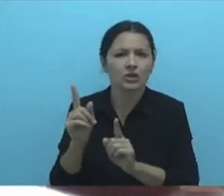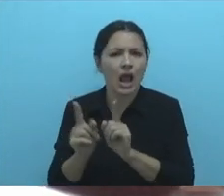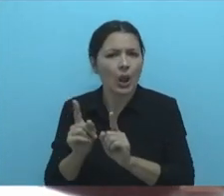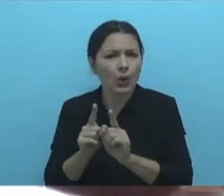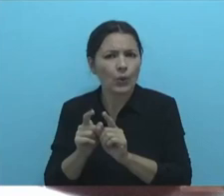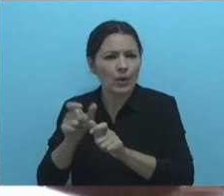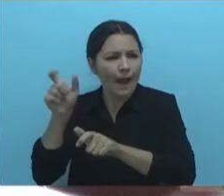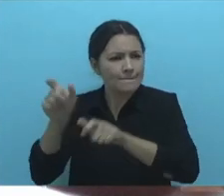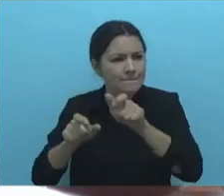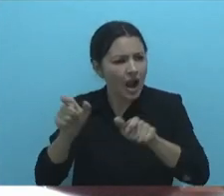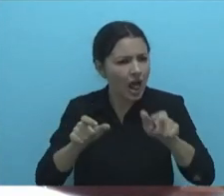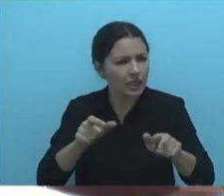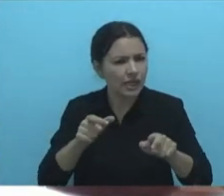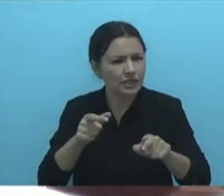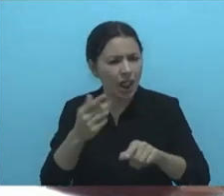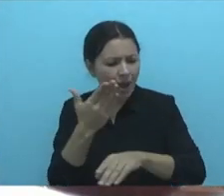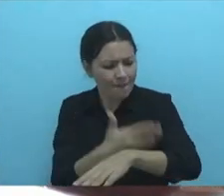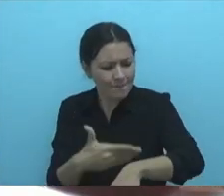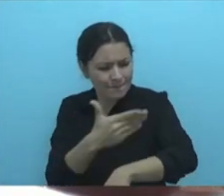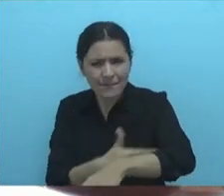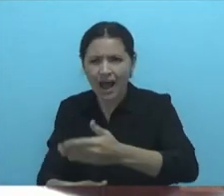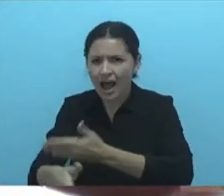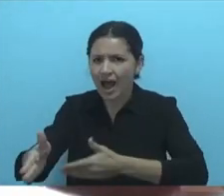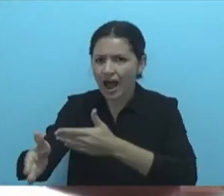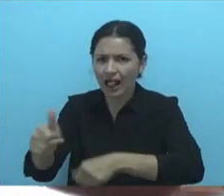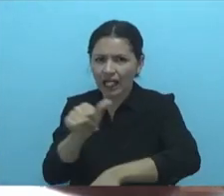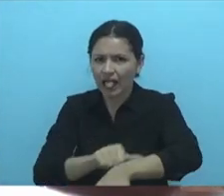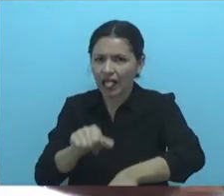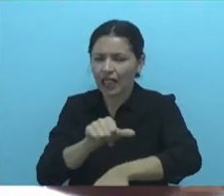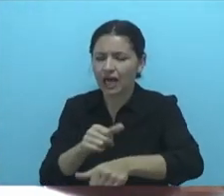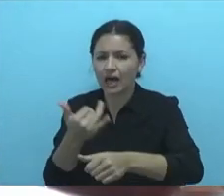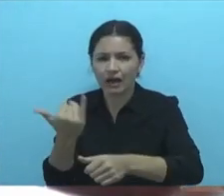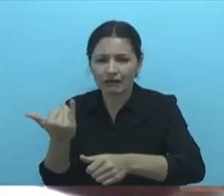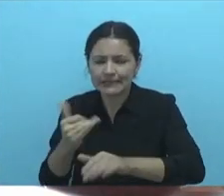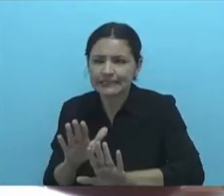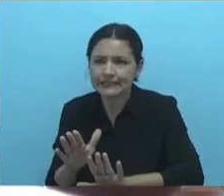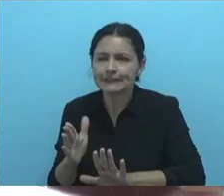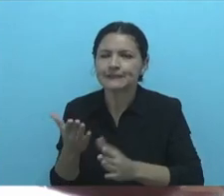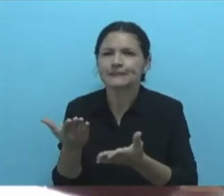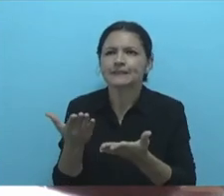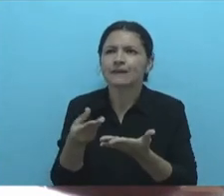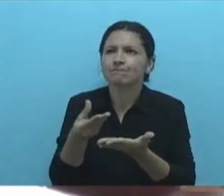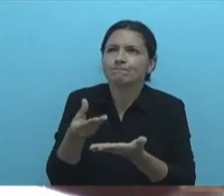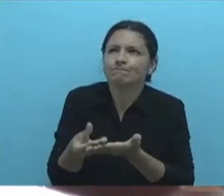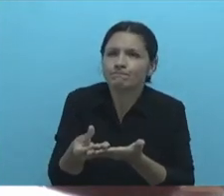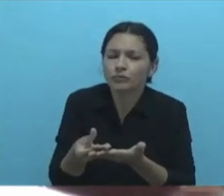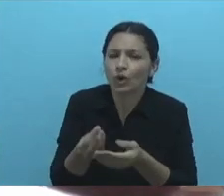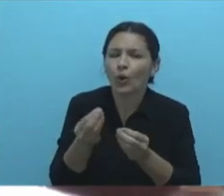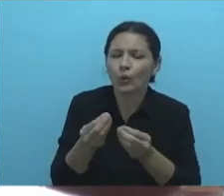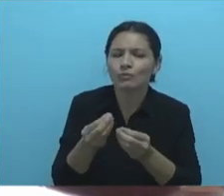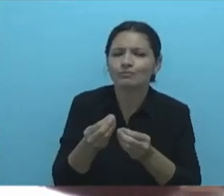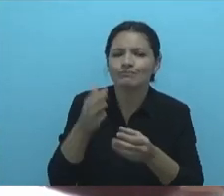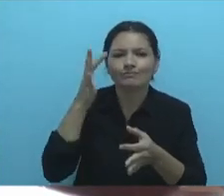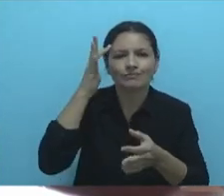de Justicia presidente un acto de Justicia que viene a tratar de dar un paso más en esta lucha que han